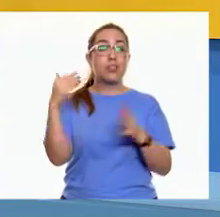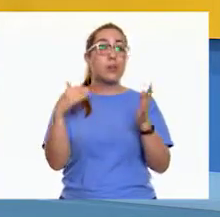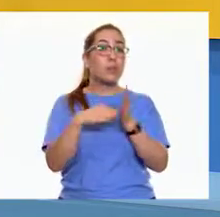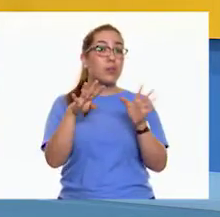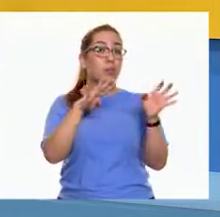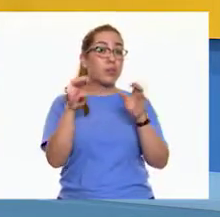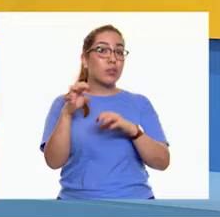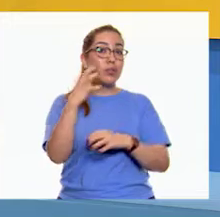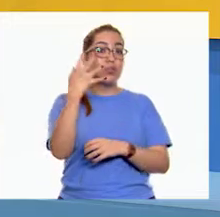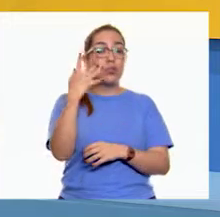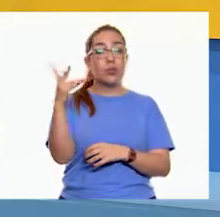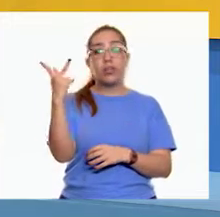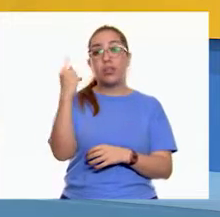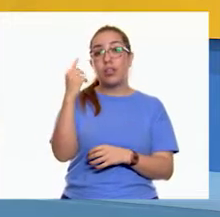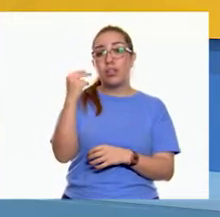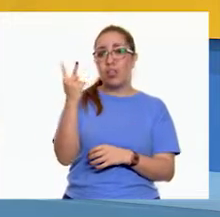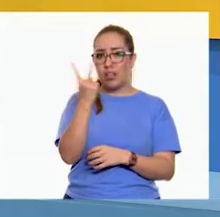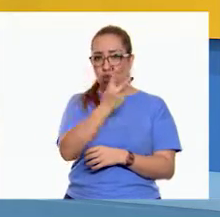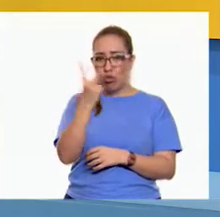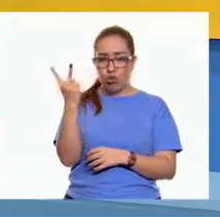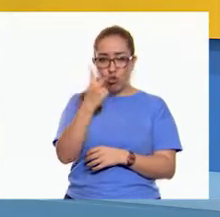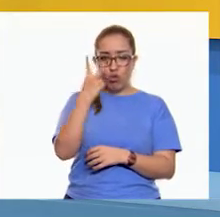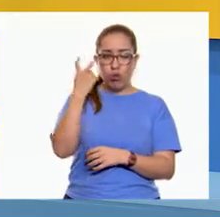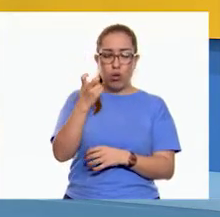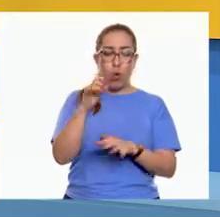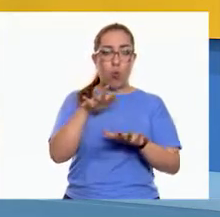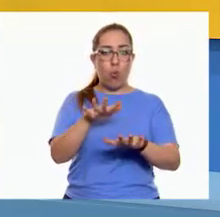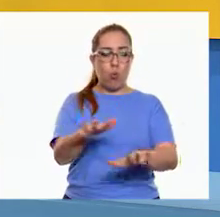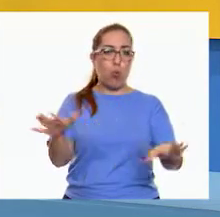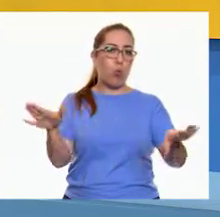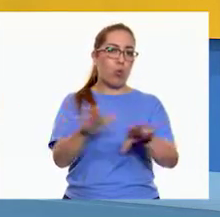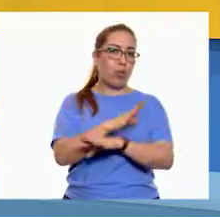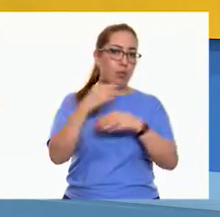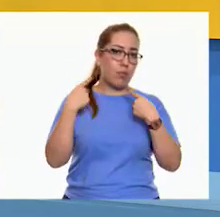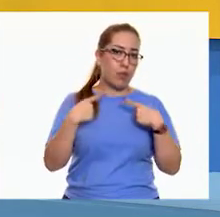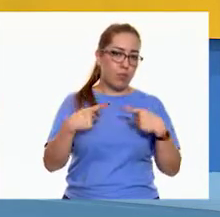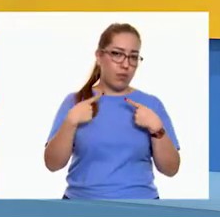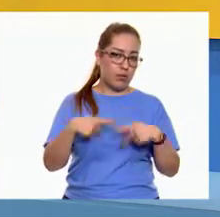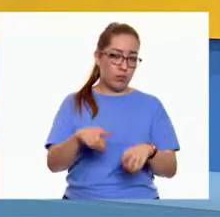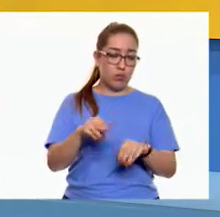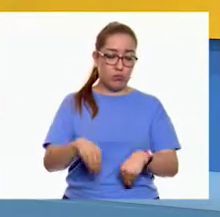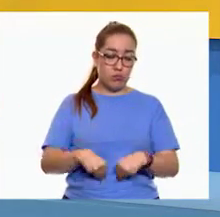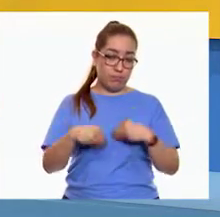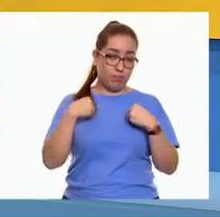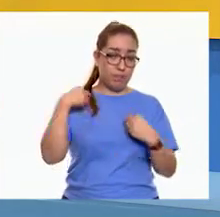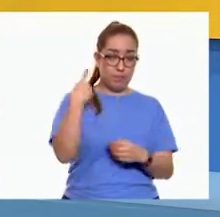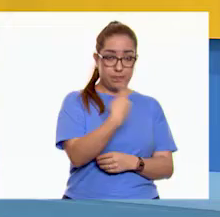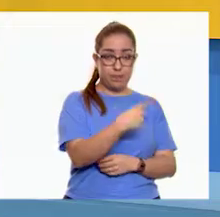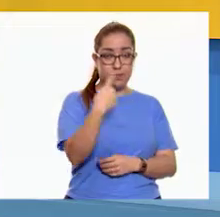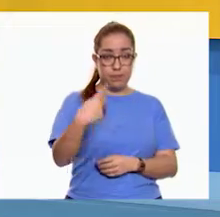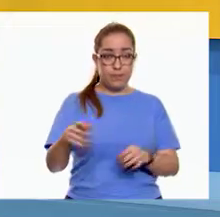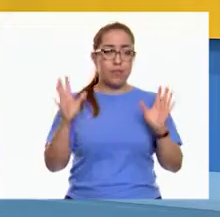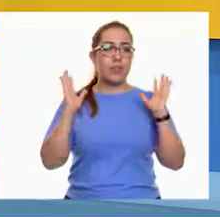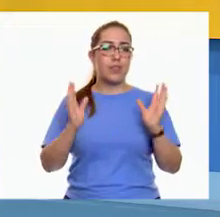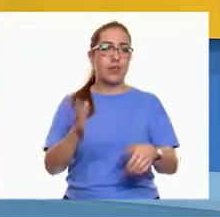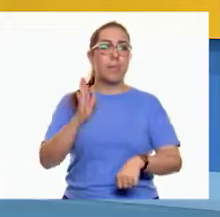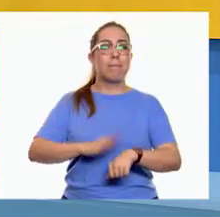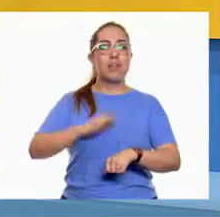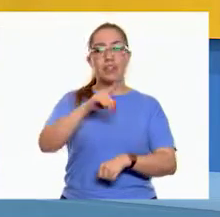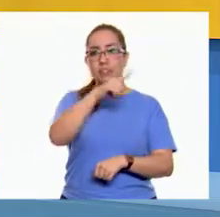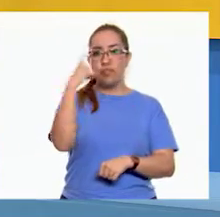tele. Ambos medios vinieron a modificar la vida de las personas porque facilitaron el acceso e intercambio de